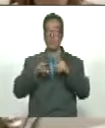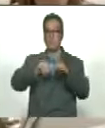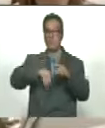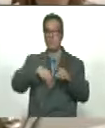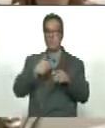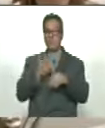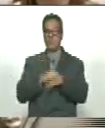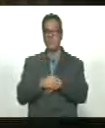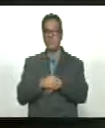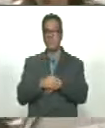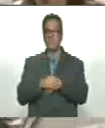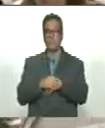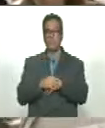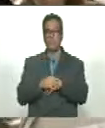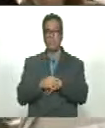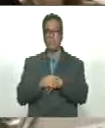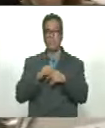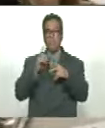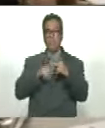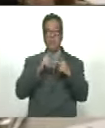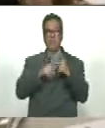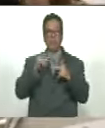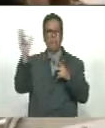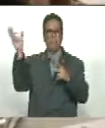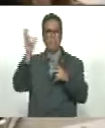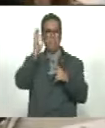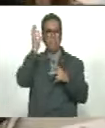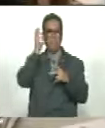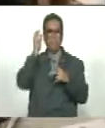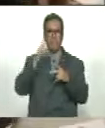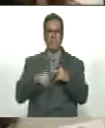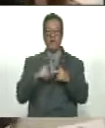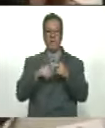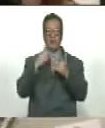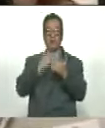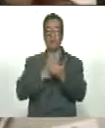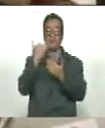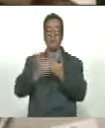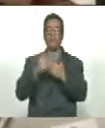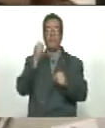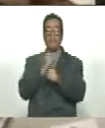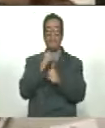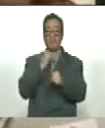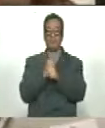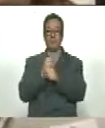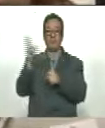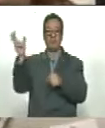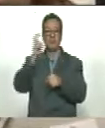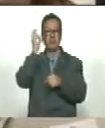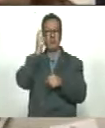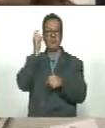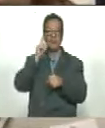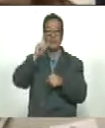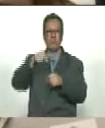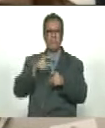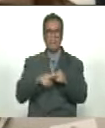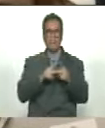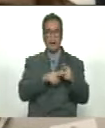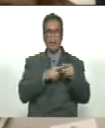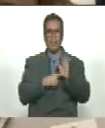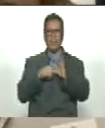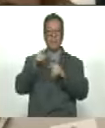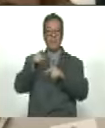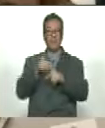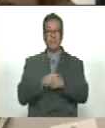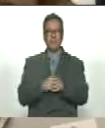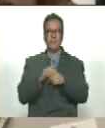pudimos, además de oír su plan de trabajo, de oír un poco también sobre